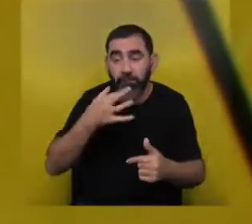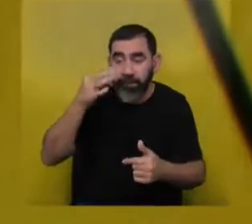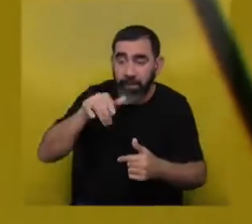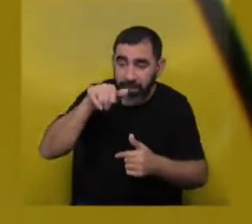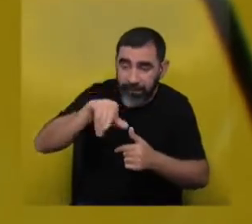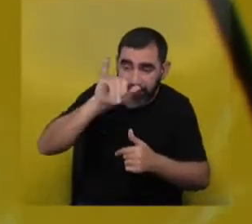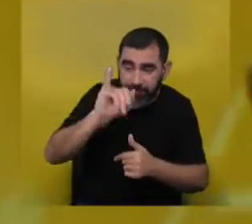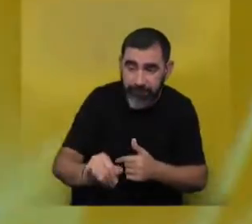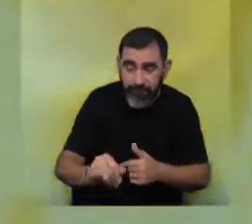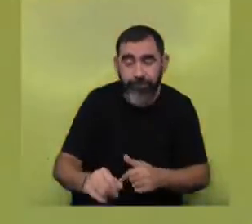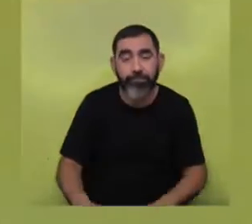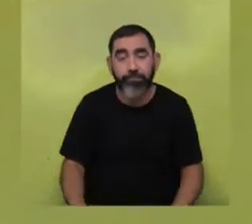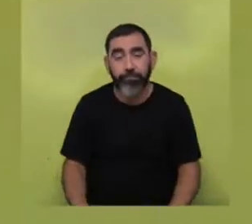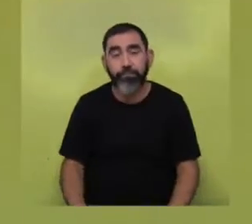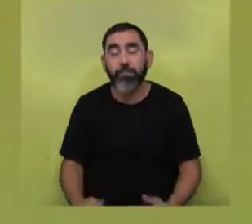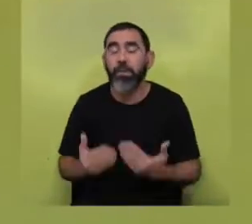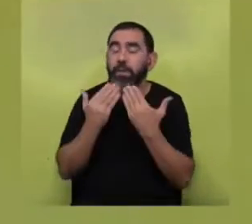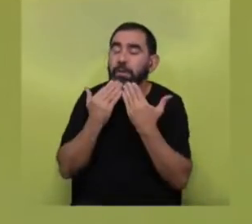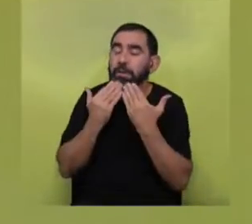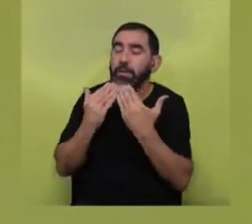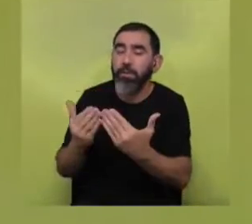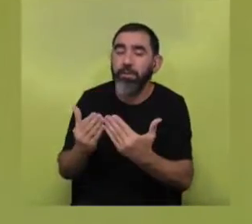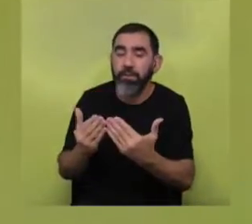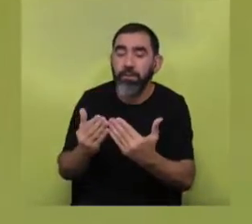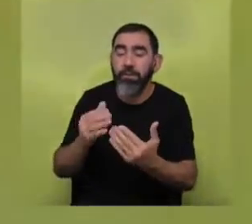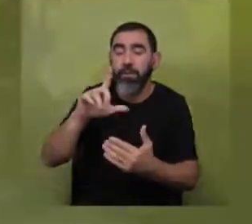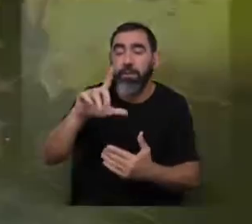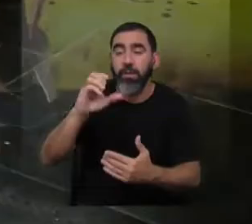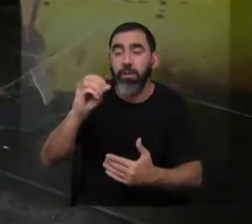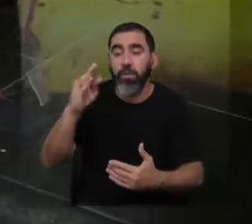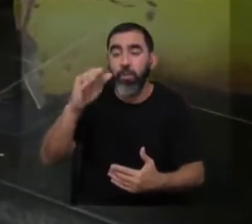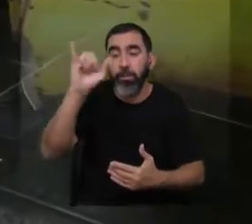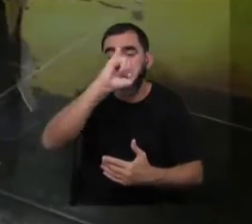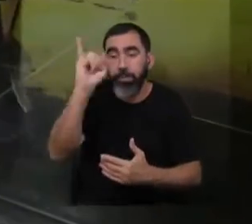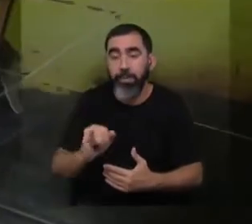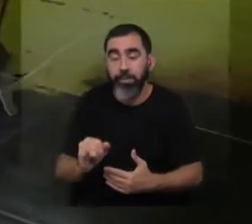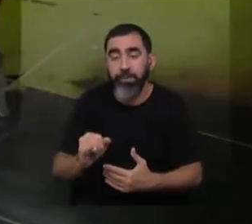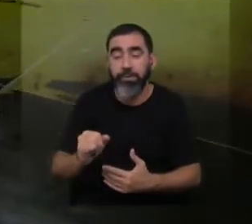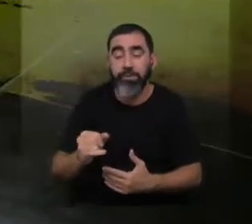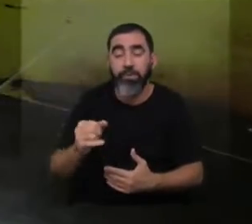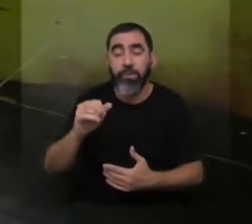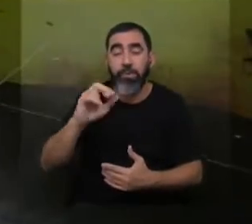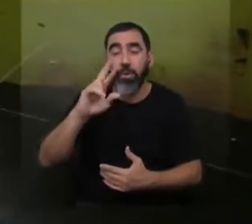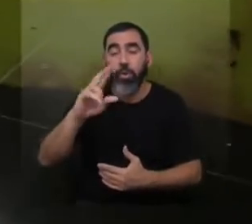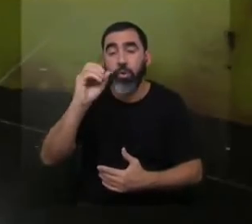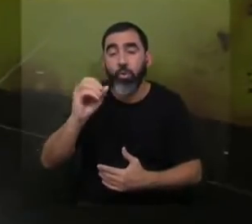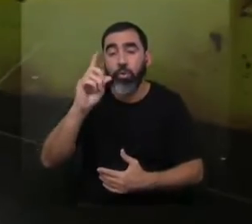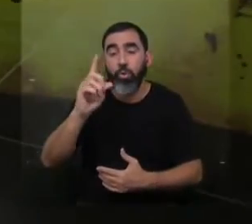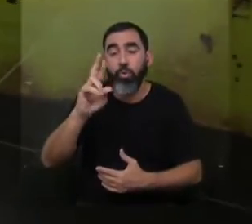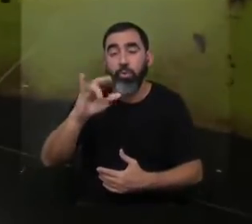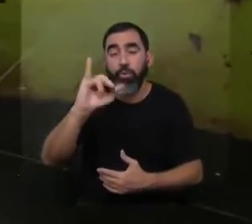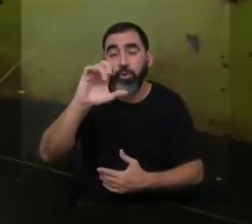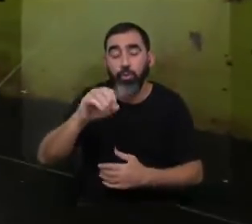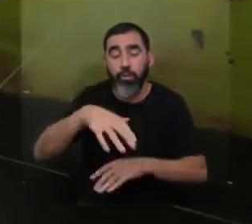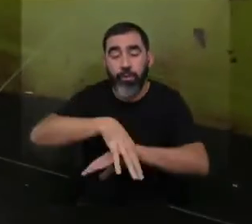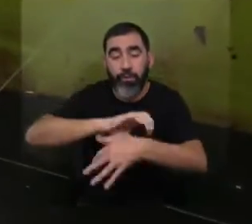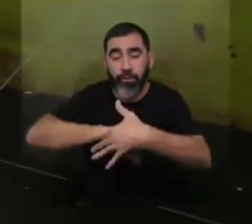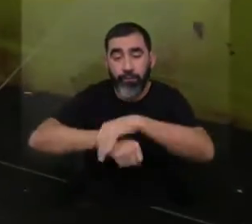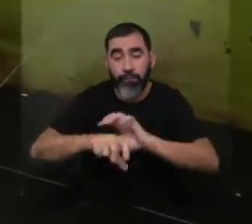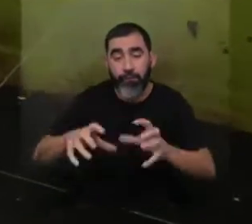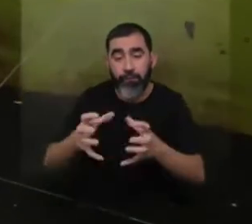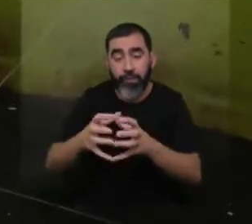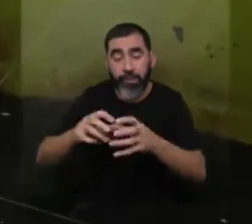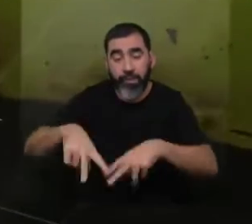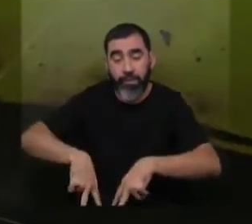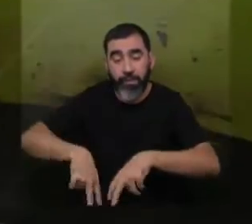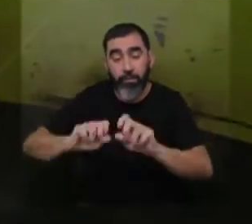ahí. Le agradecemos muchísimo a Matías López y a Rodrigo Bongiovanni, ambos del Grupo de Investigación de Antropología Forense, ambos